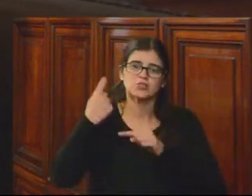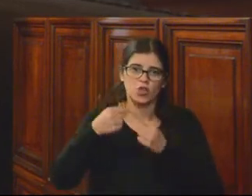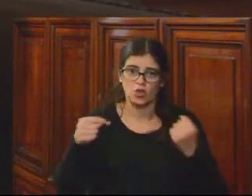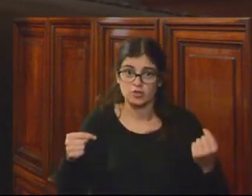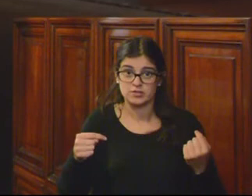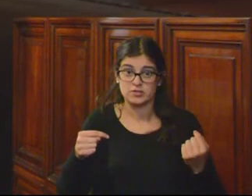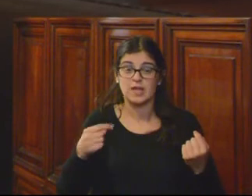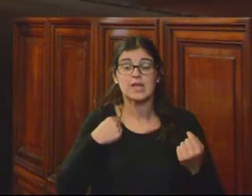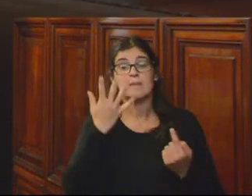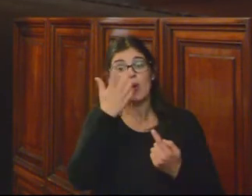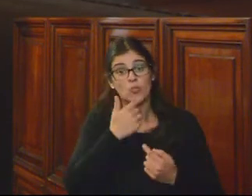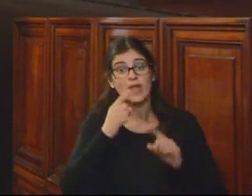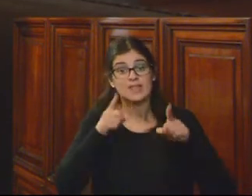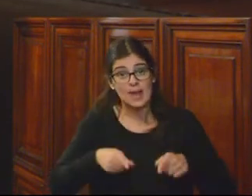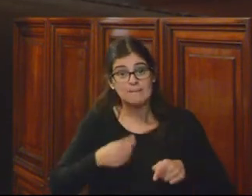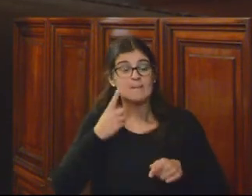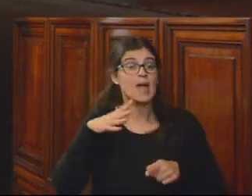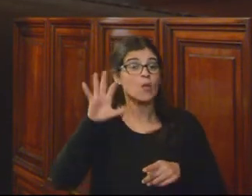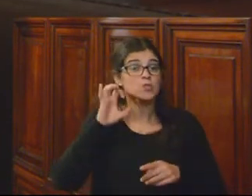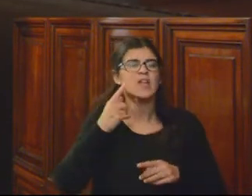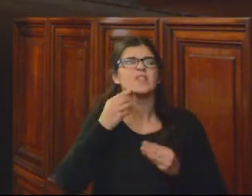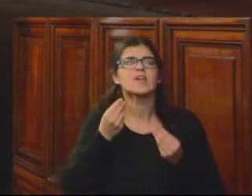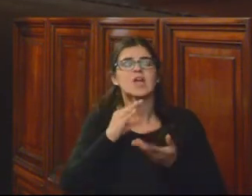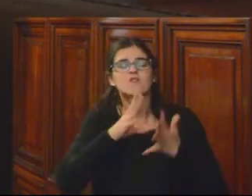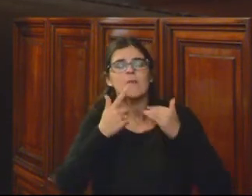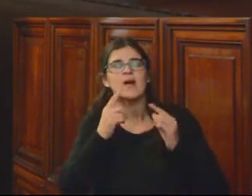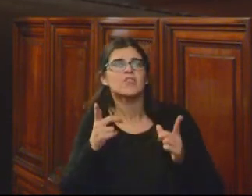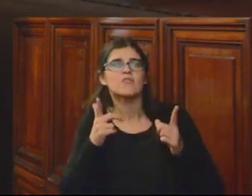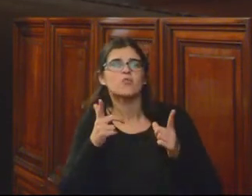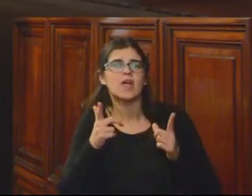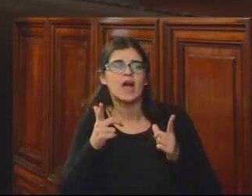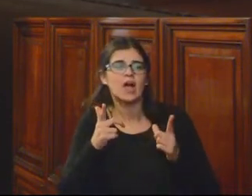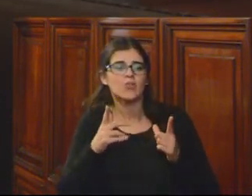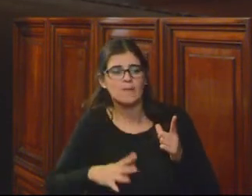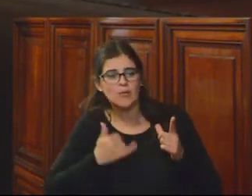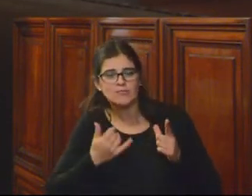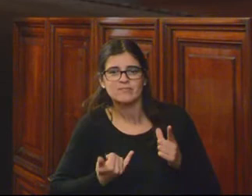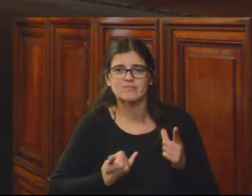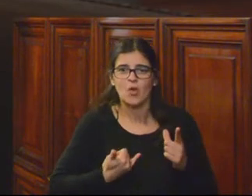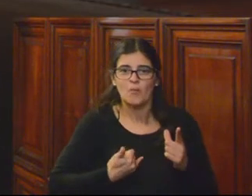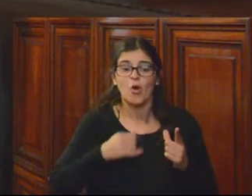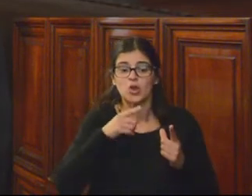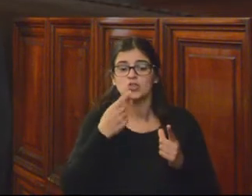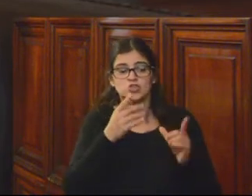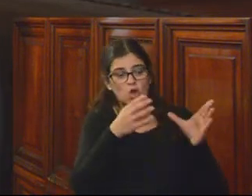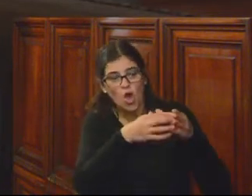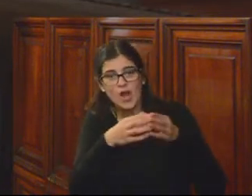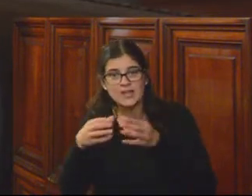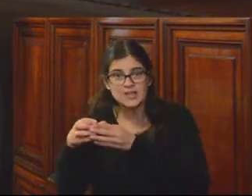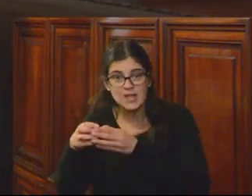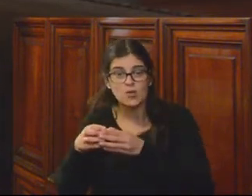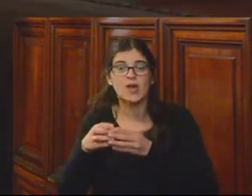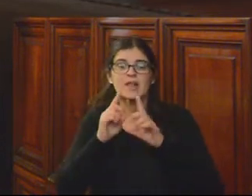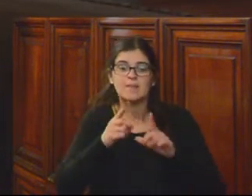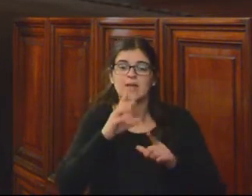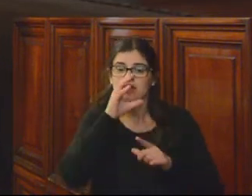y que me gustaría también escuchar de qué manera es disfrutado por aquellos colectivos que tienen